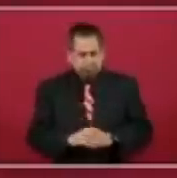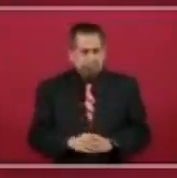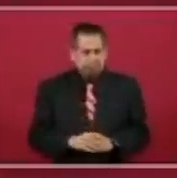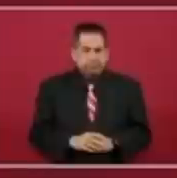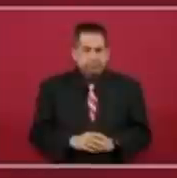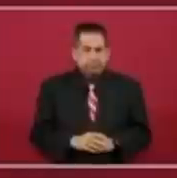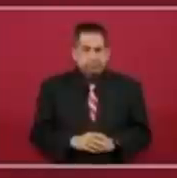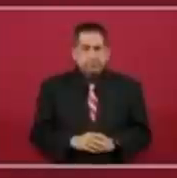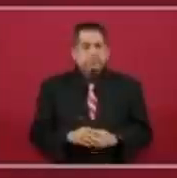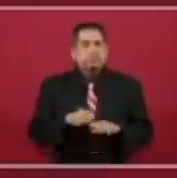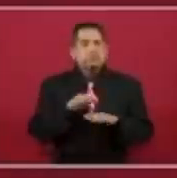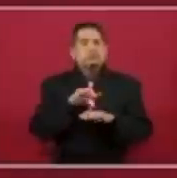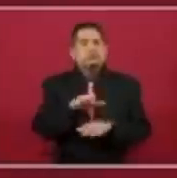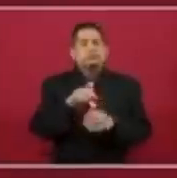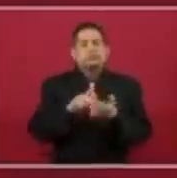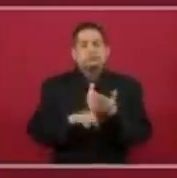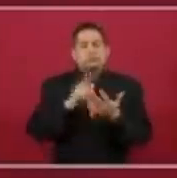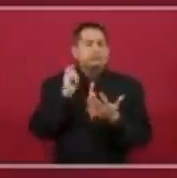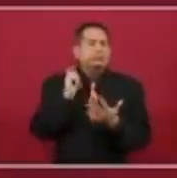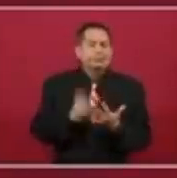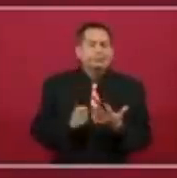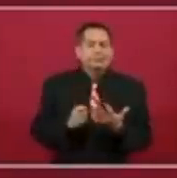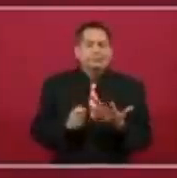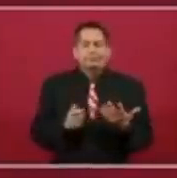todo lo que signifique